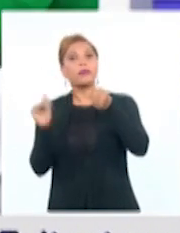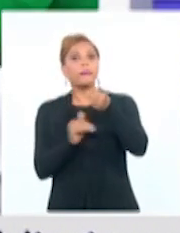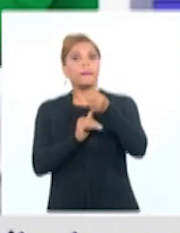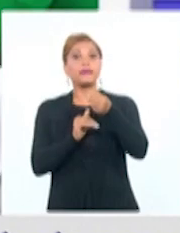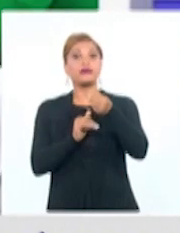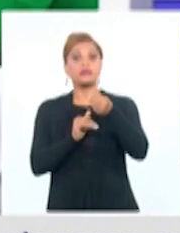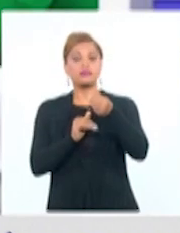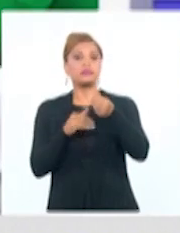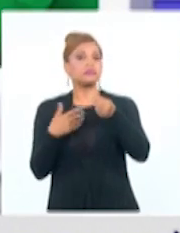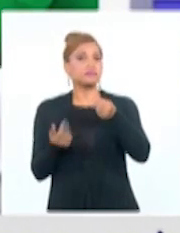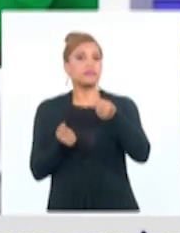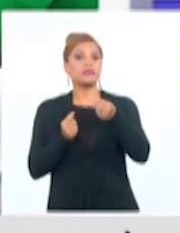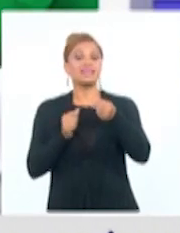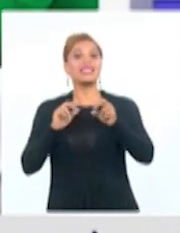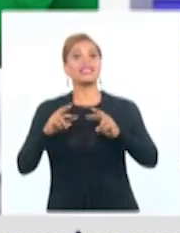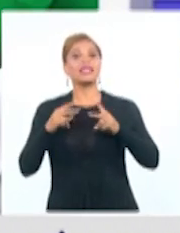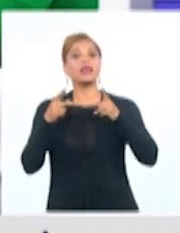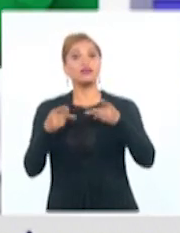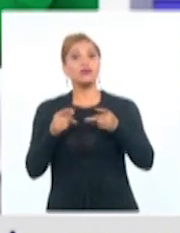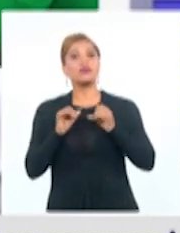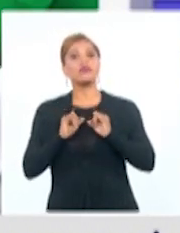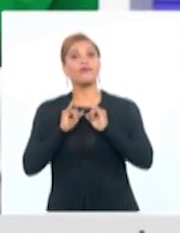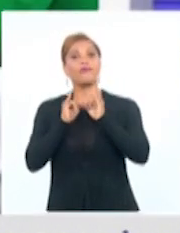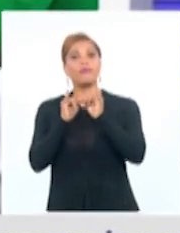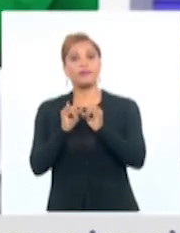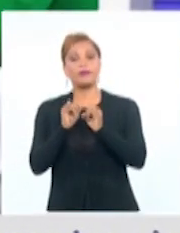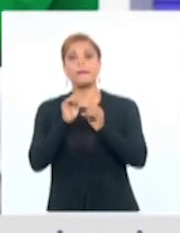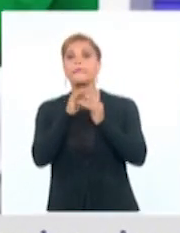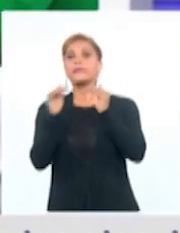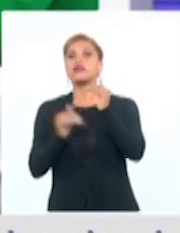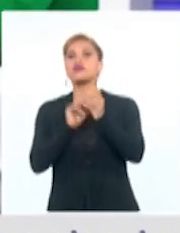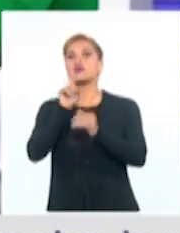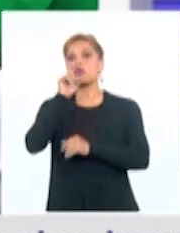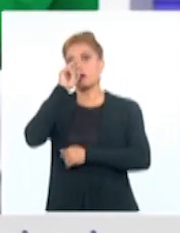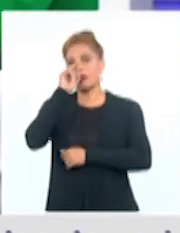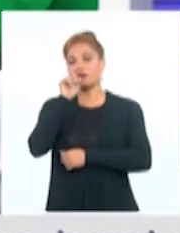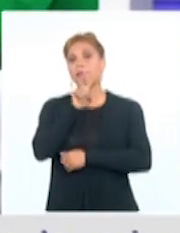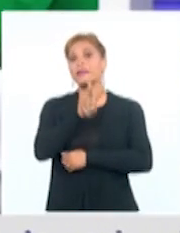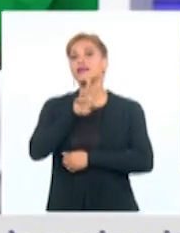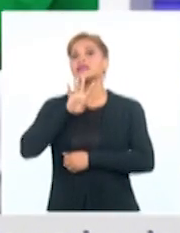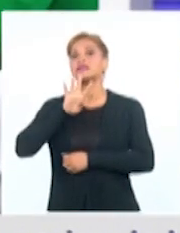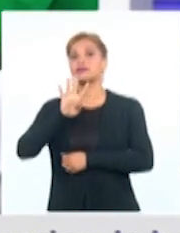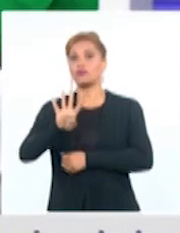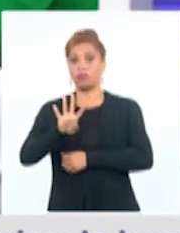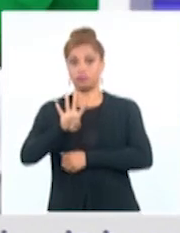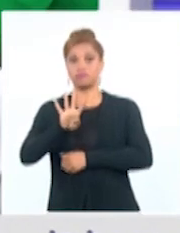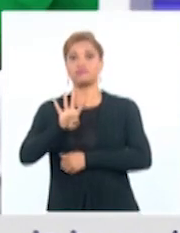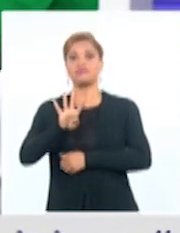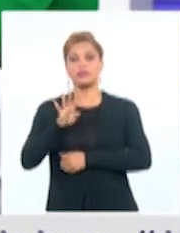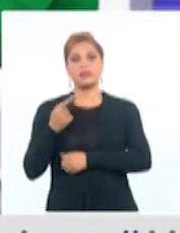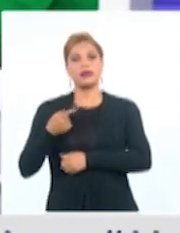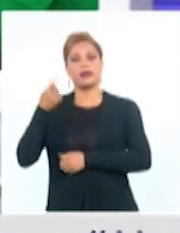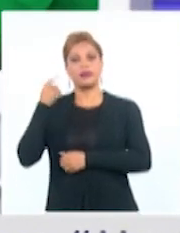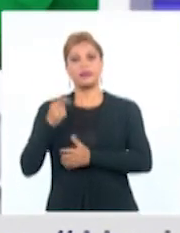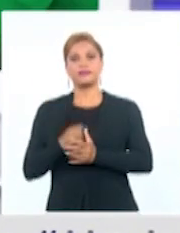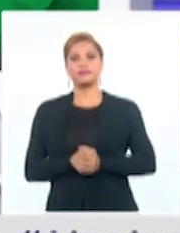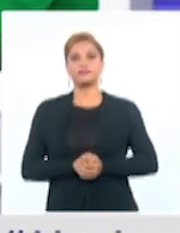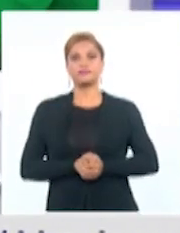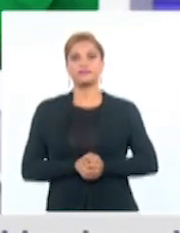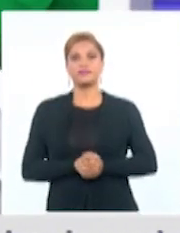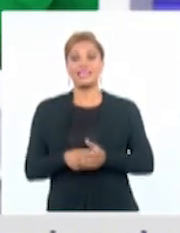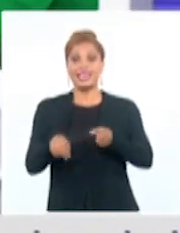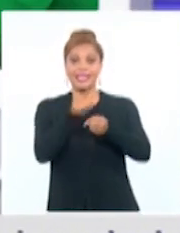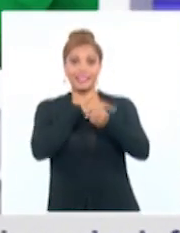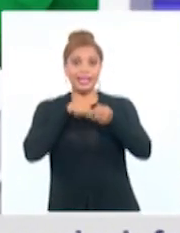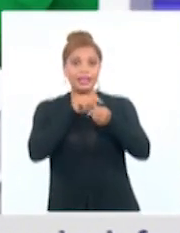menos, nuevamente se diagnostican menores de un año, 24 en el día de ayer. De estos